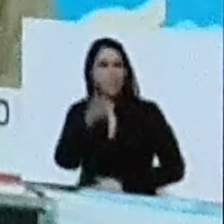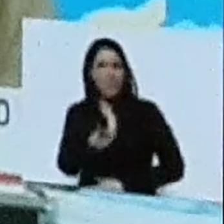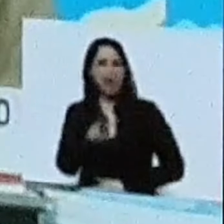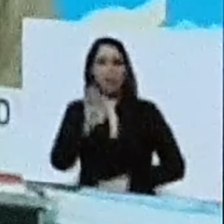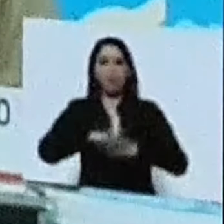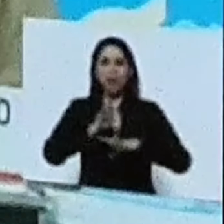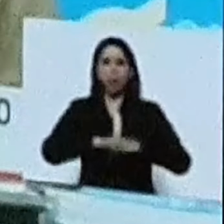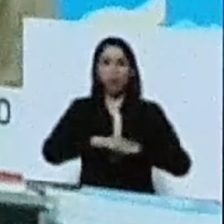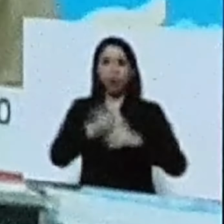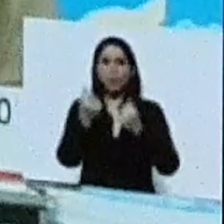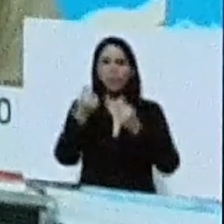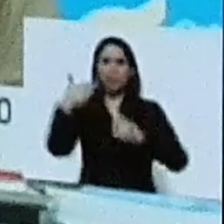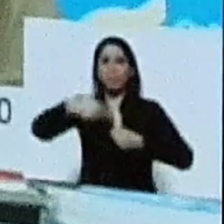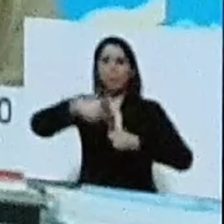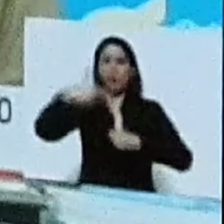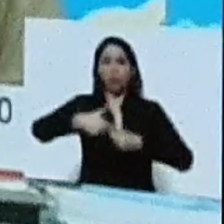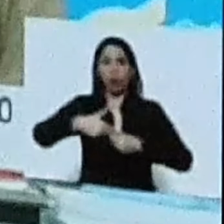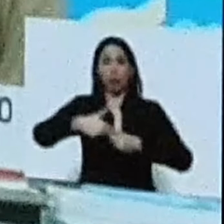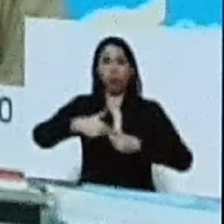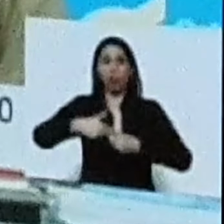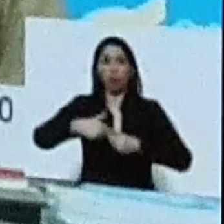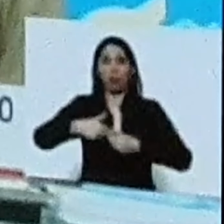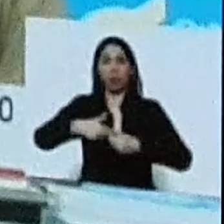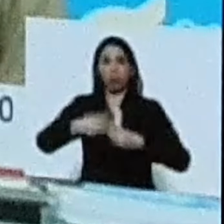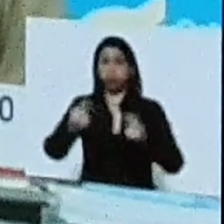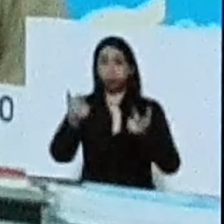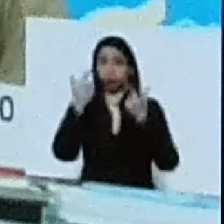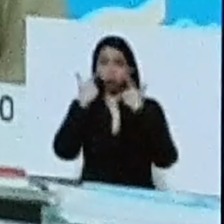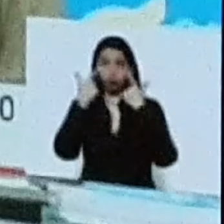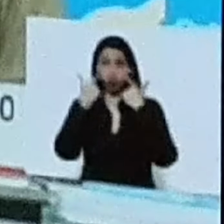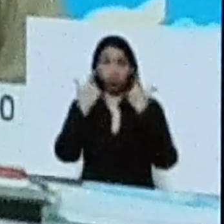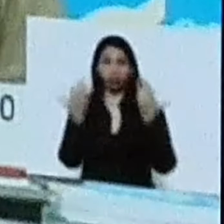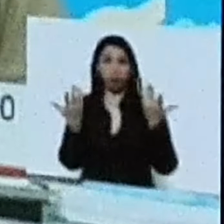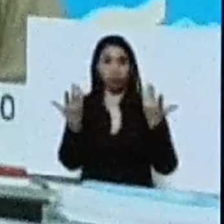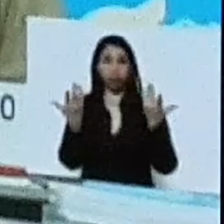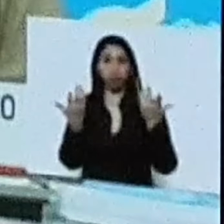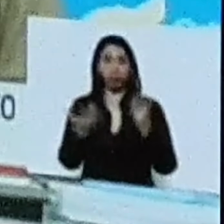del petróleo. Están pendientes todos, ¿verdad?